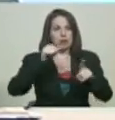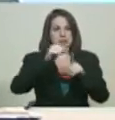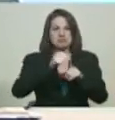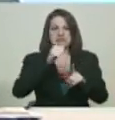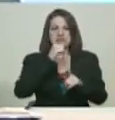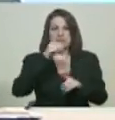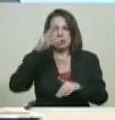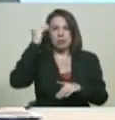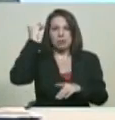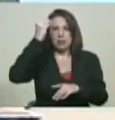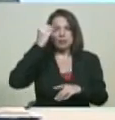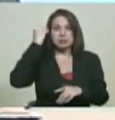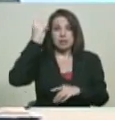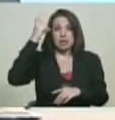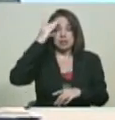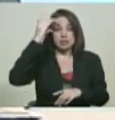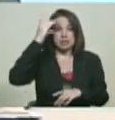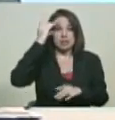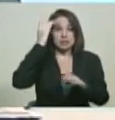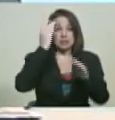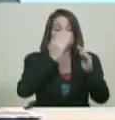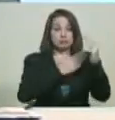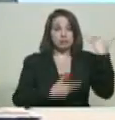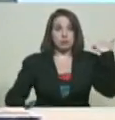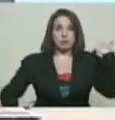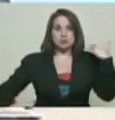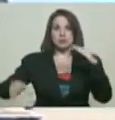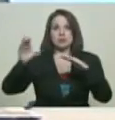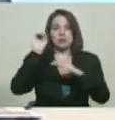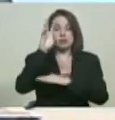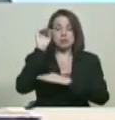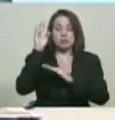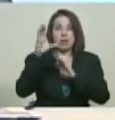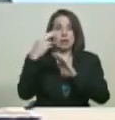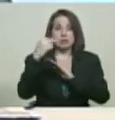que de él sierro dríguez como presidenta de una constituyente